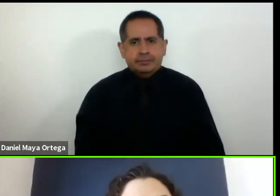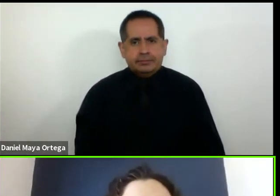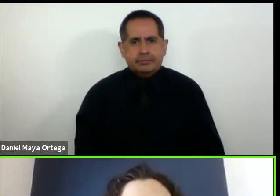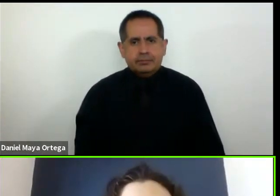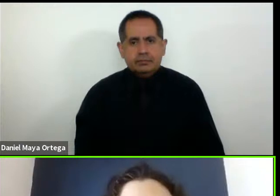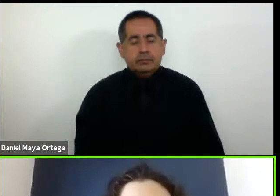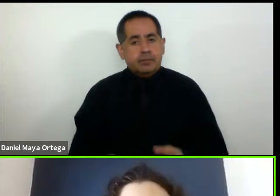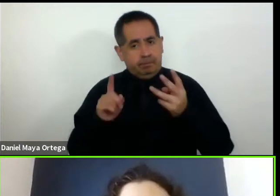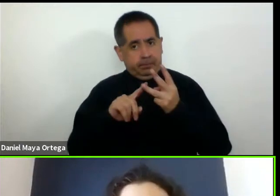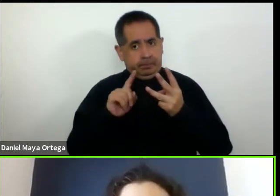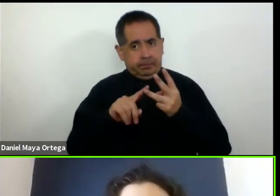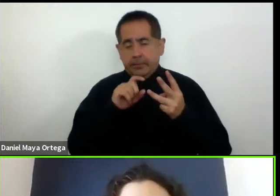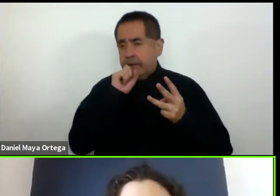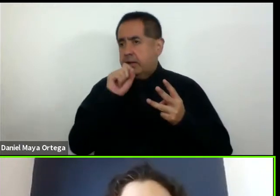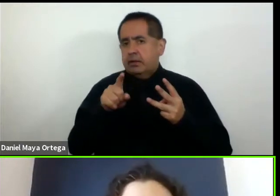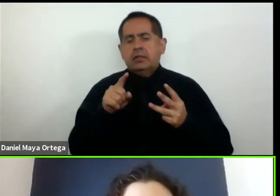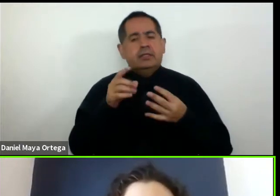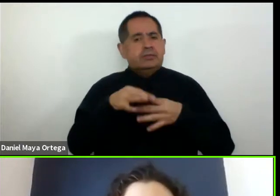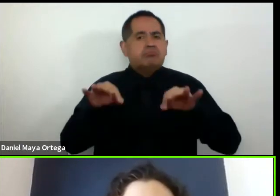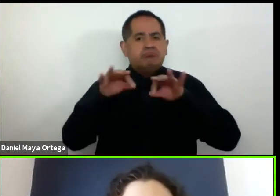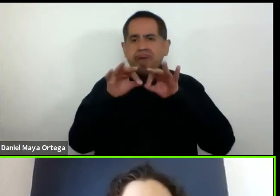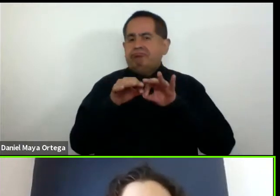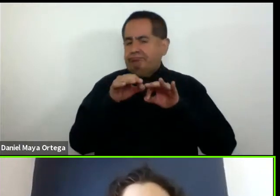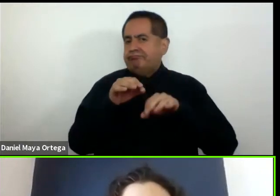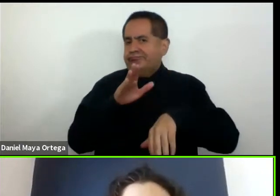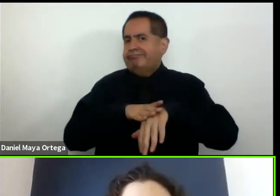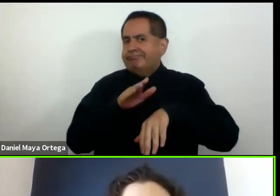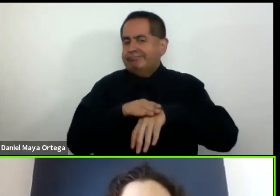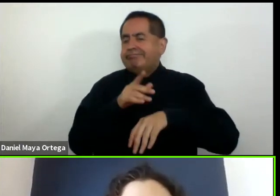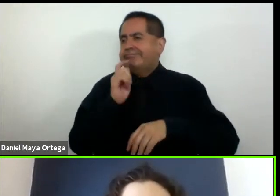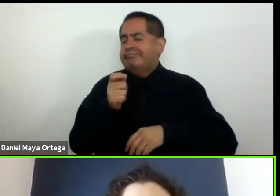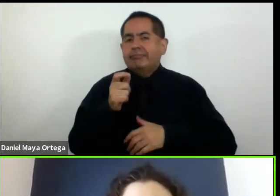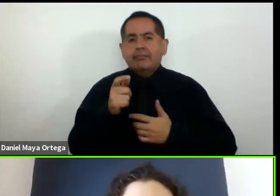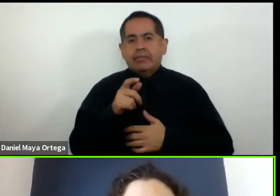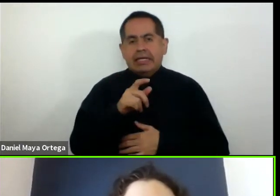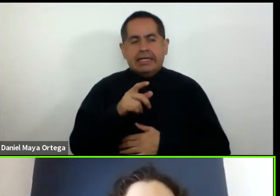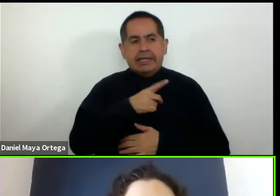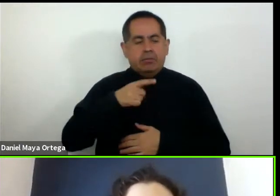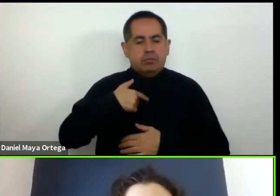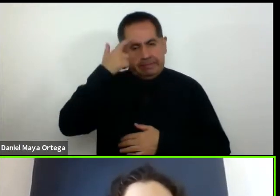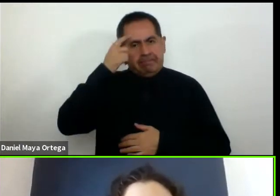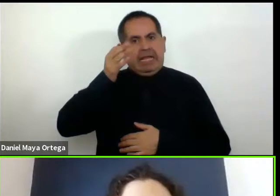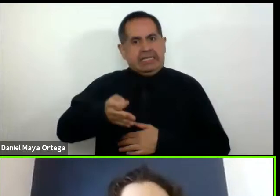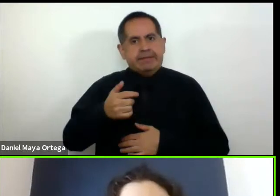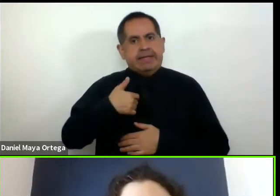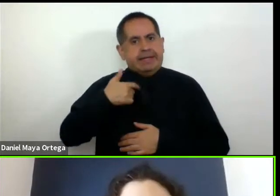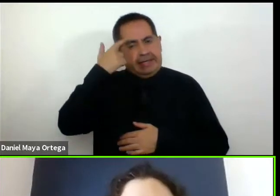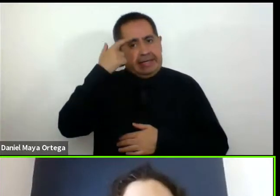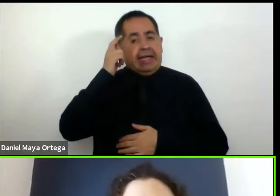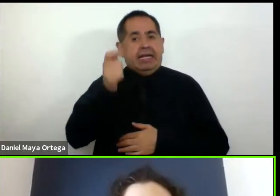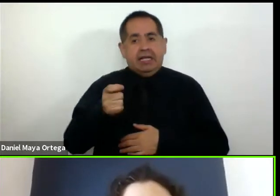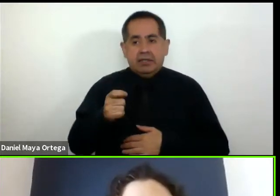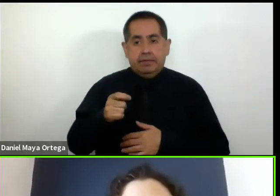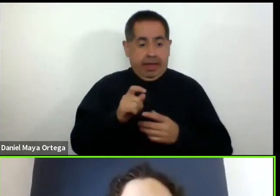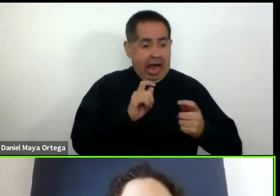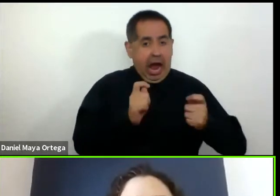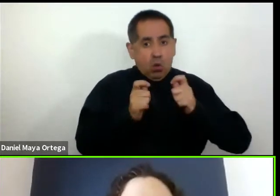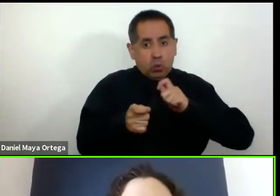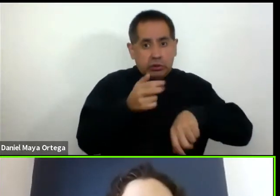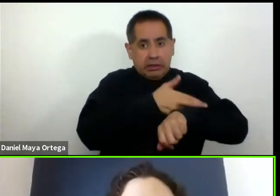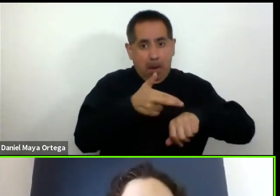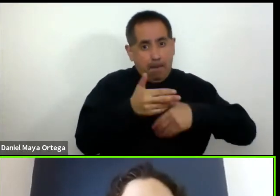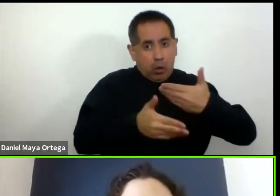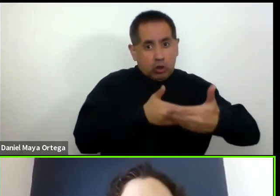En tercer lugar, además, lo que se plantea, y es importante reconocerlo, es que los ajustes de procedimiento